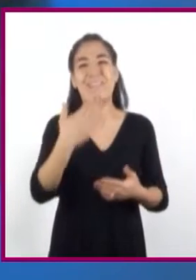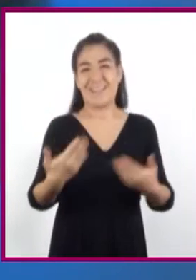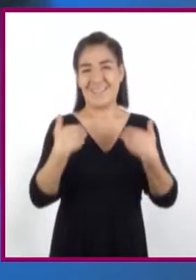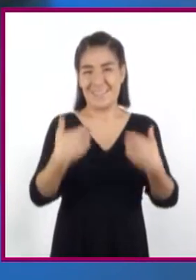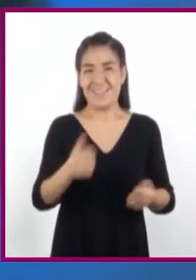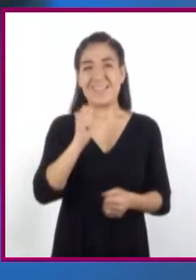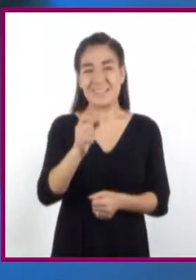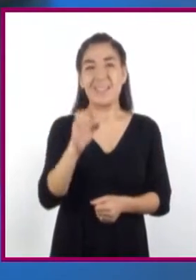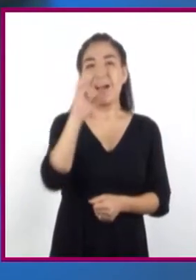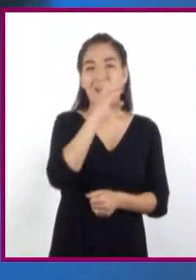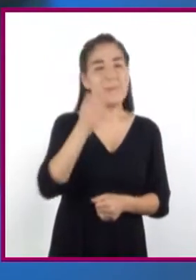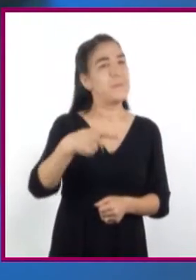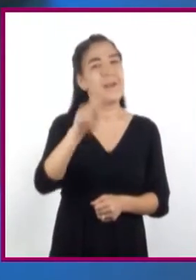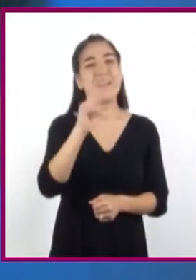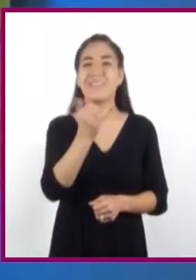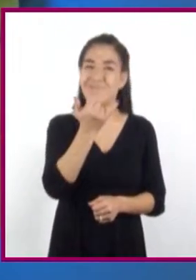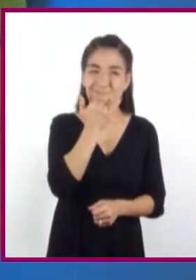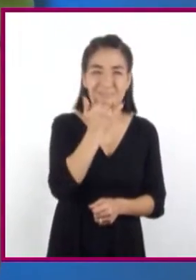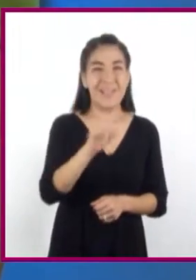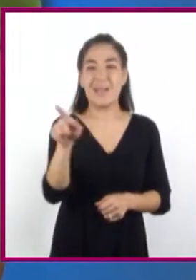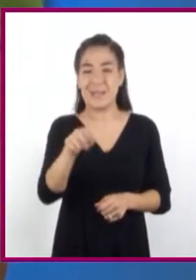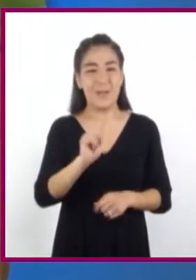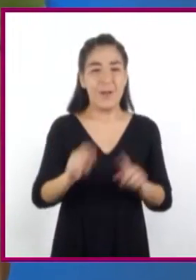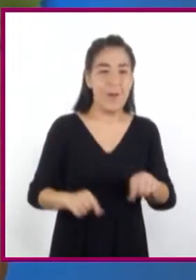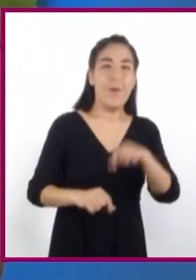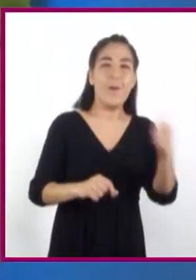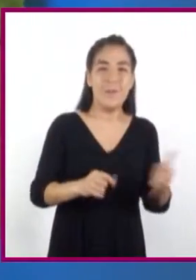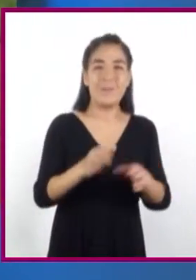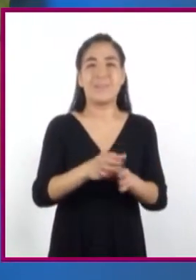término calor, pero discúlpame, era la otra botella.